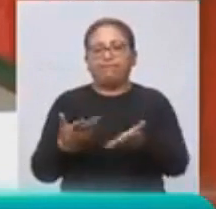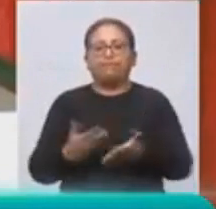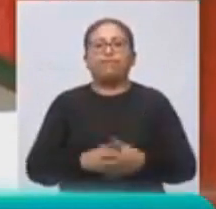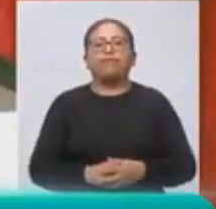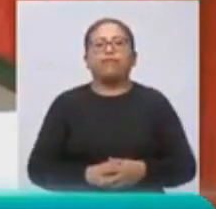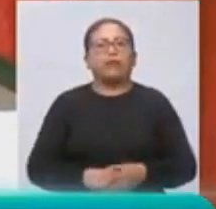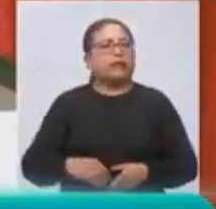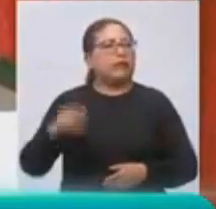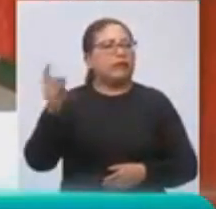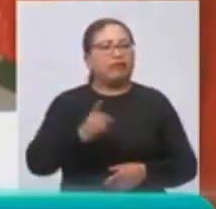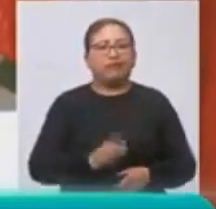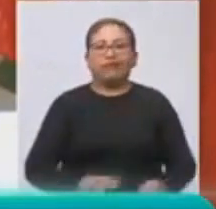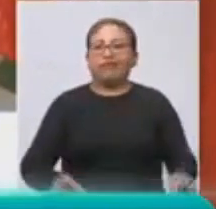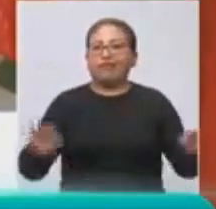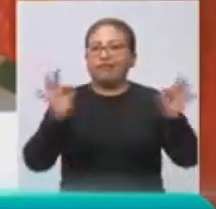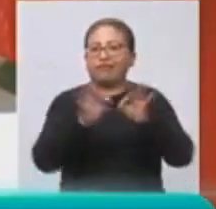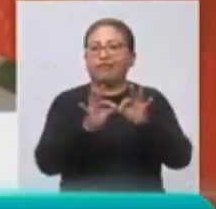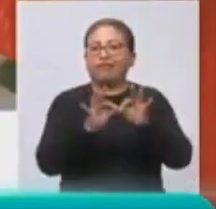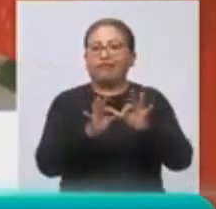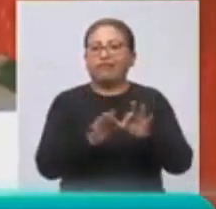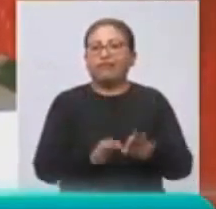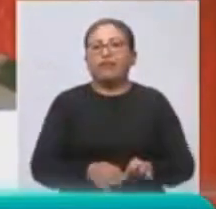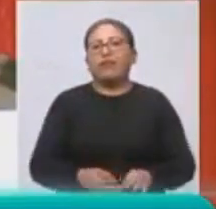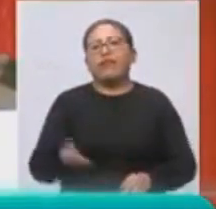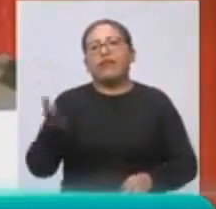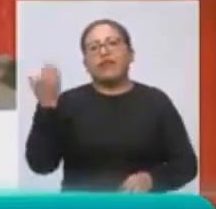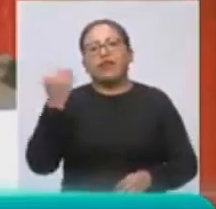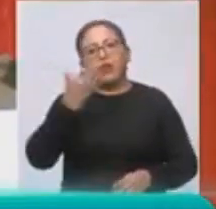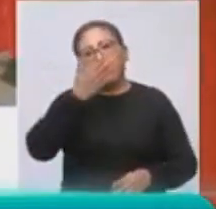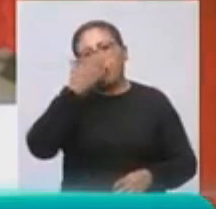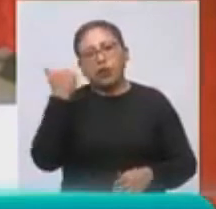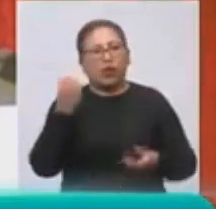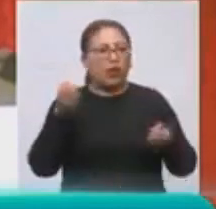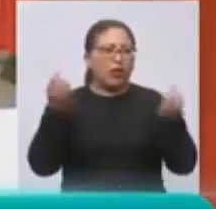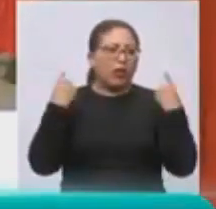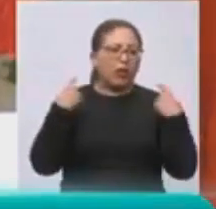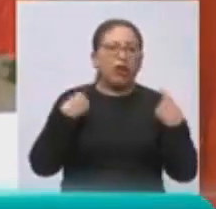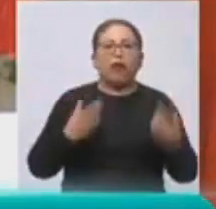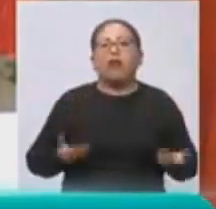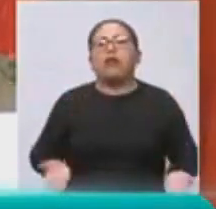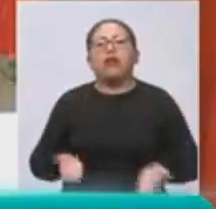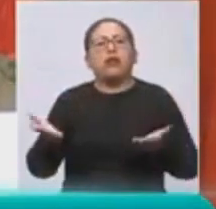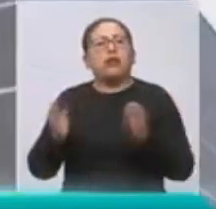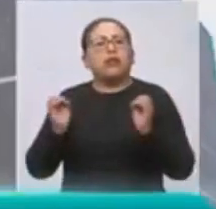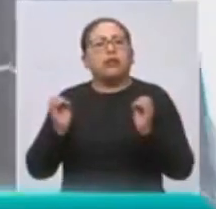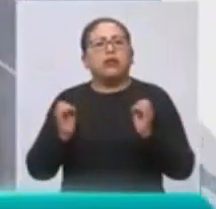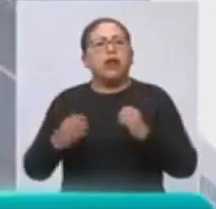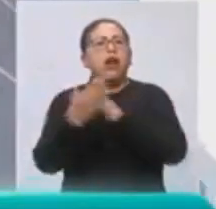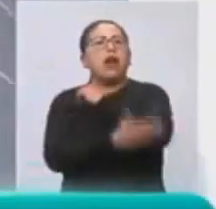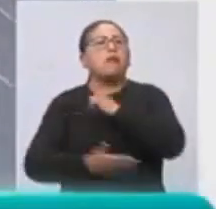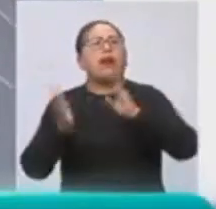tan necesario y que se olvidaron, no quisieron impulsar, quizás porque estaba en el área